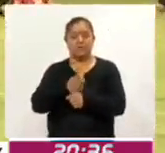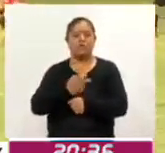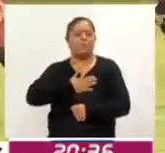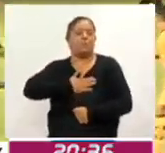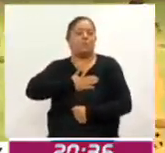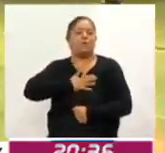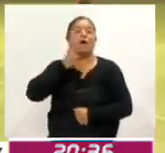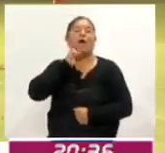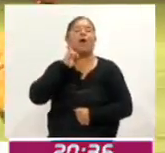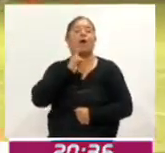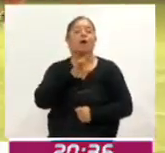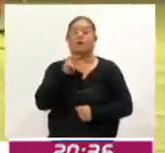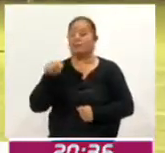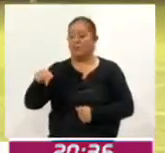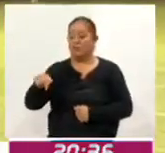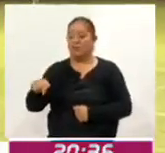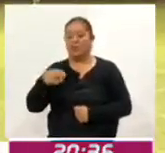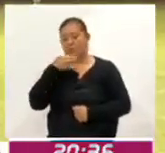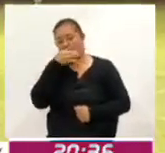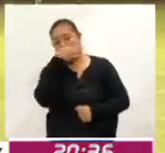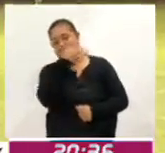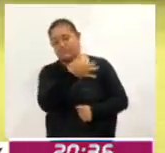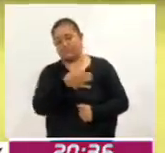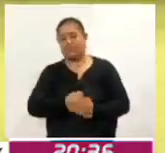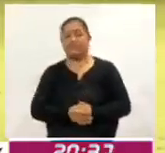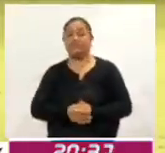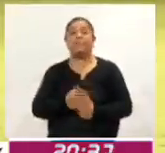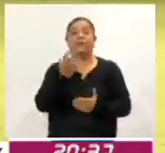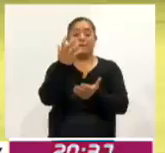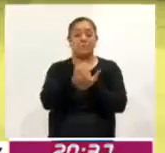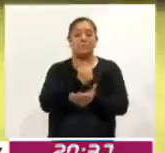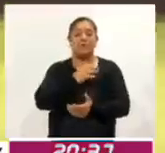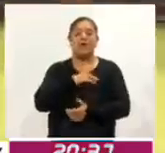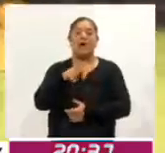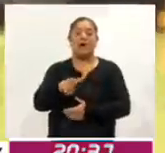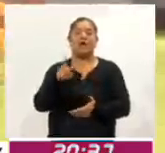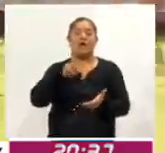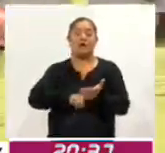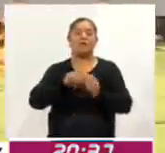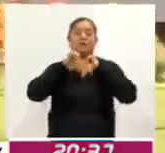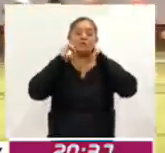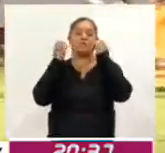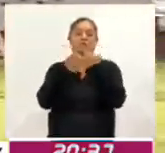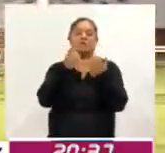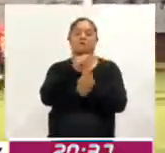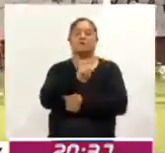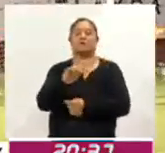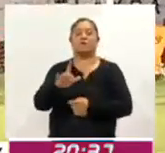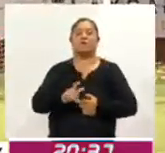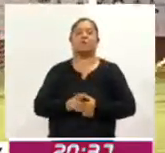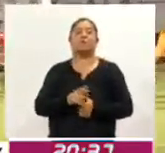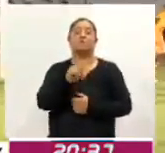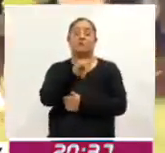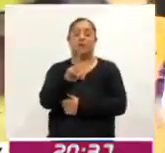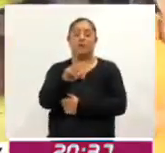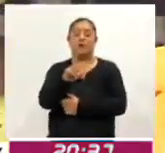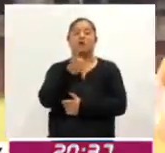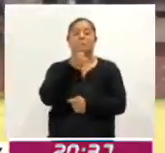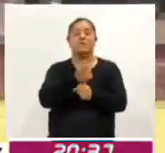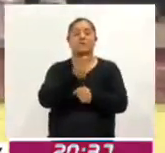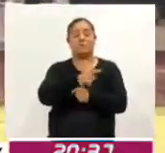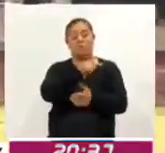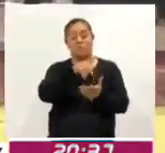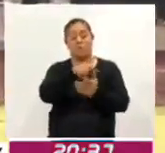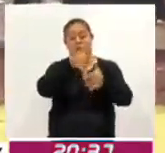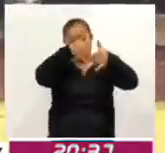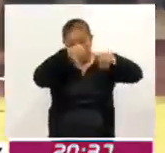que determine el Club Coyotes de Tlaxcala. La premiación se realizará en las instalaciones del Estadio Tlahuicole. El primer lugar recibirá una copa,